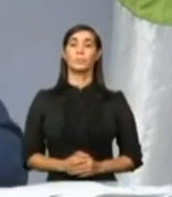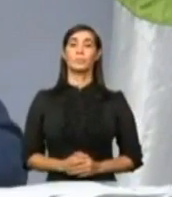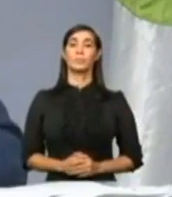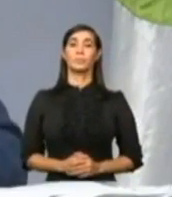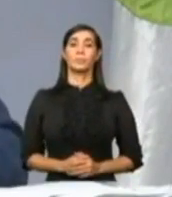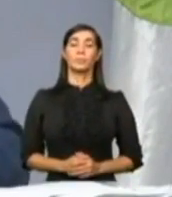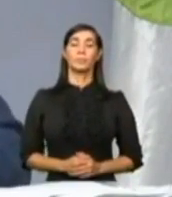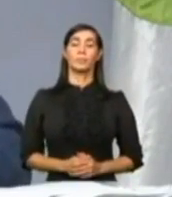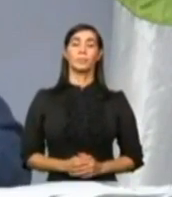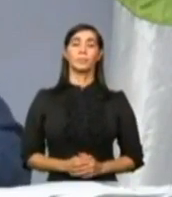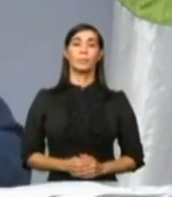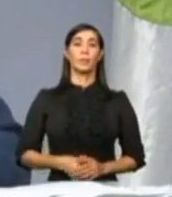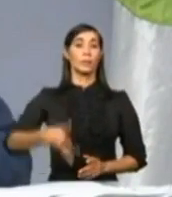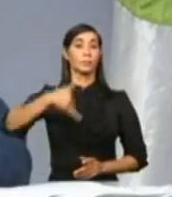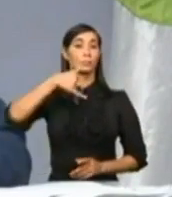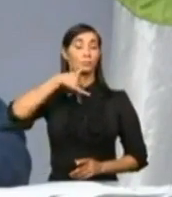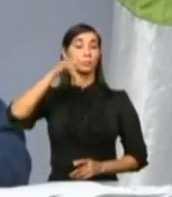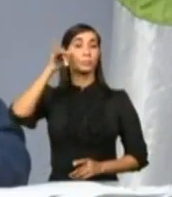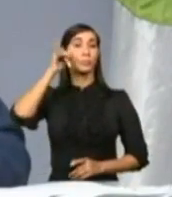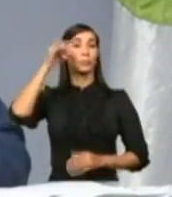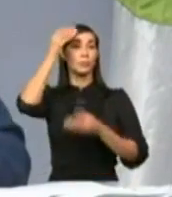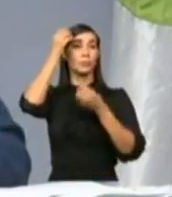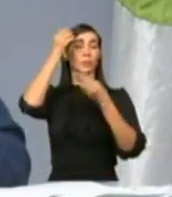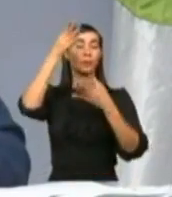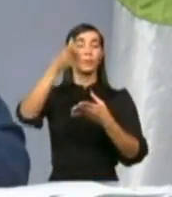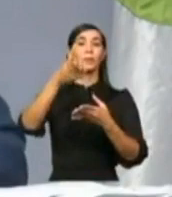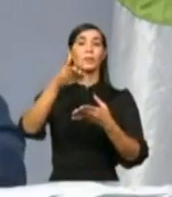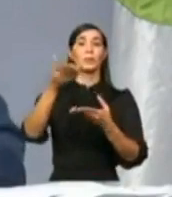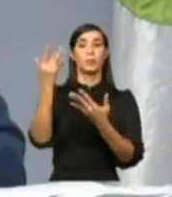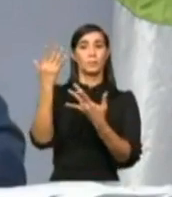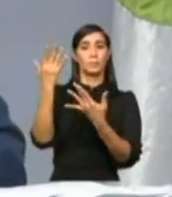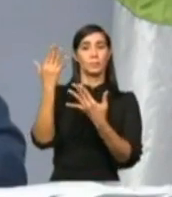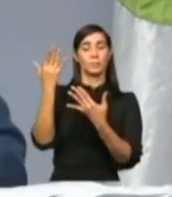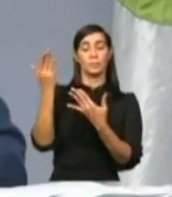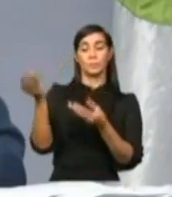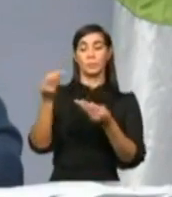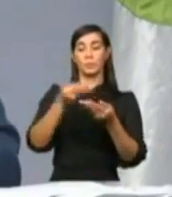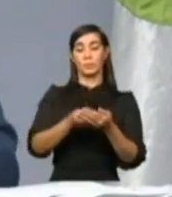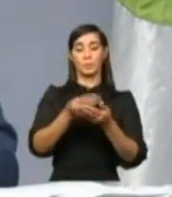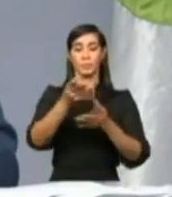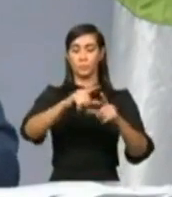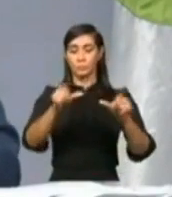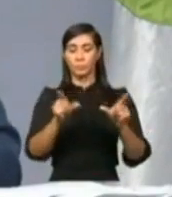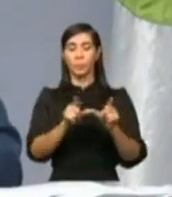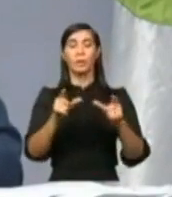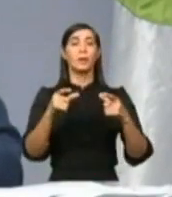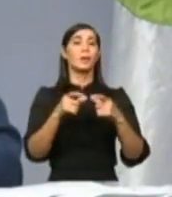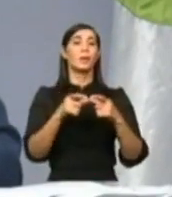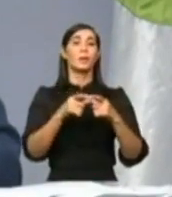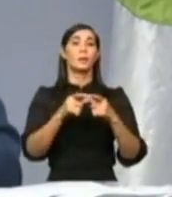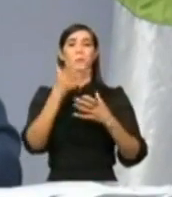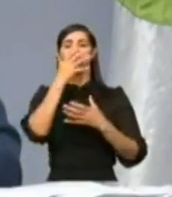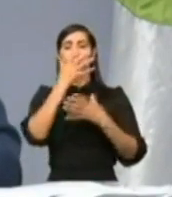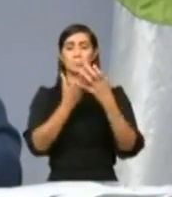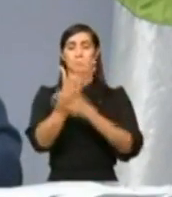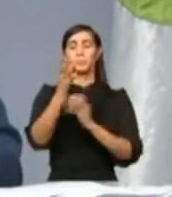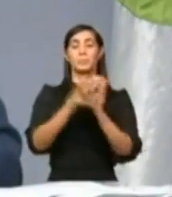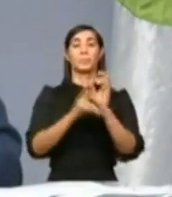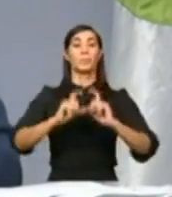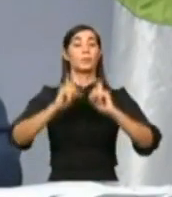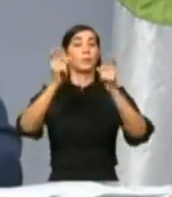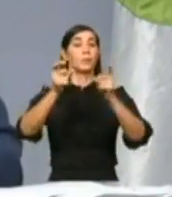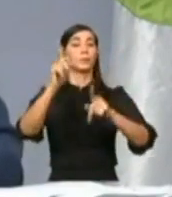Ayer informábamos de la llegada de los insumos que serán entregados por la Organización